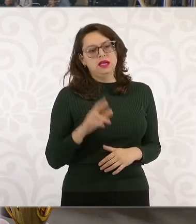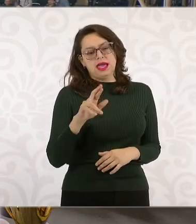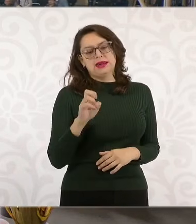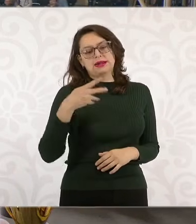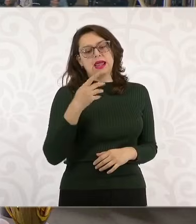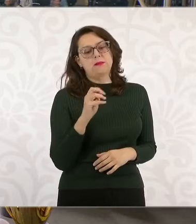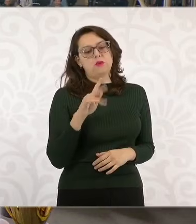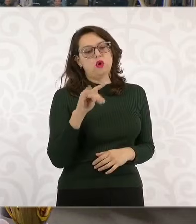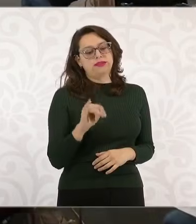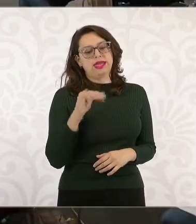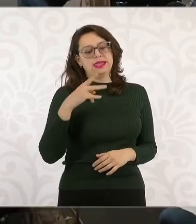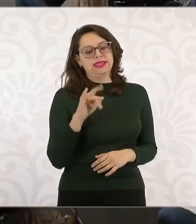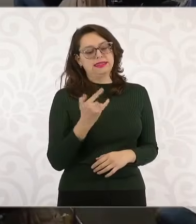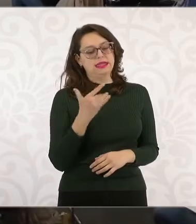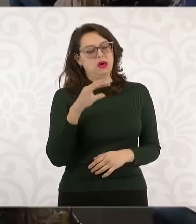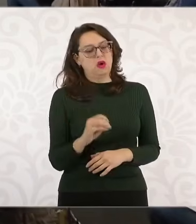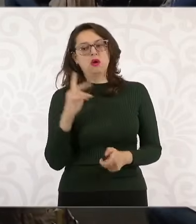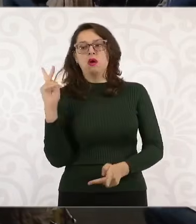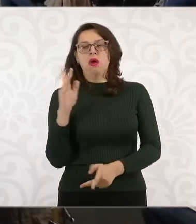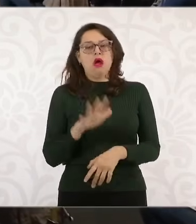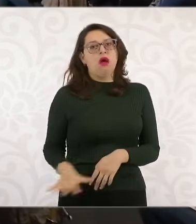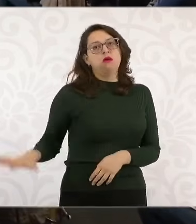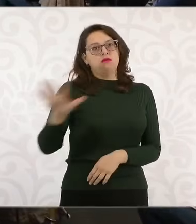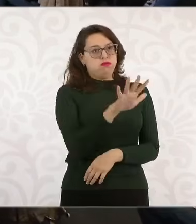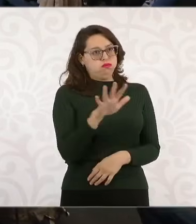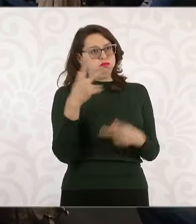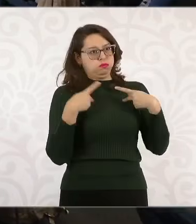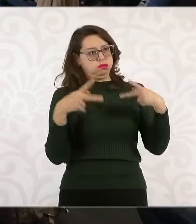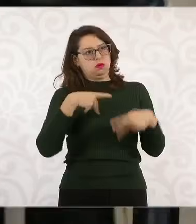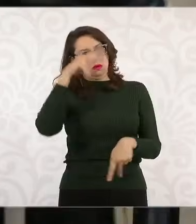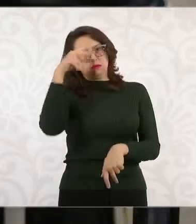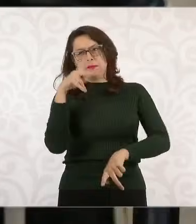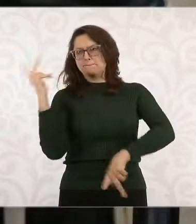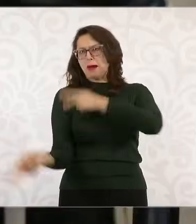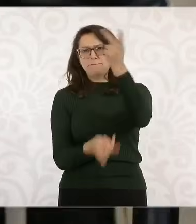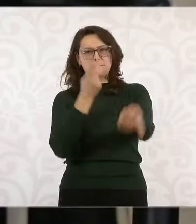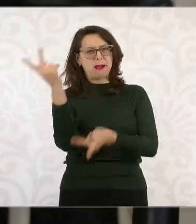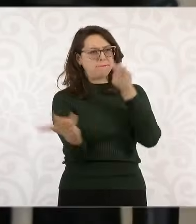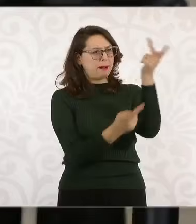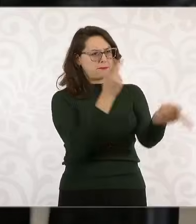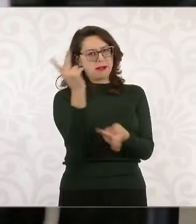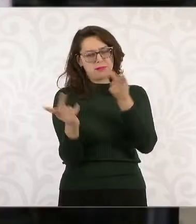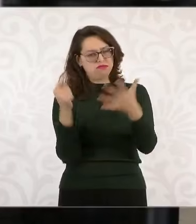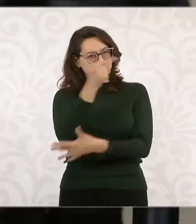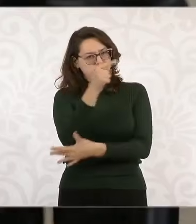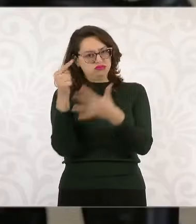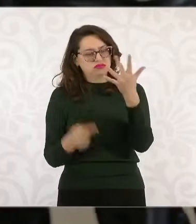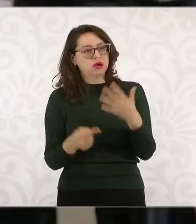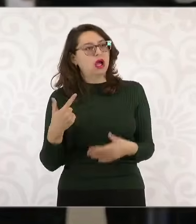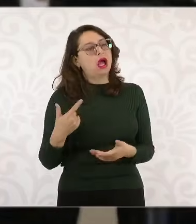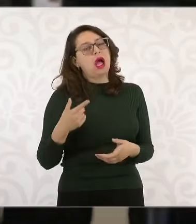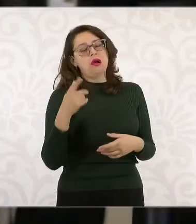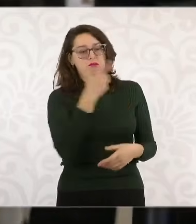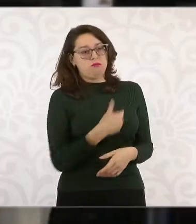Índigo, en donde se hace una serie de preguntas a los mexicanos. Usted aparece rondando con el 80%